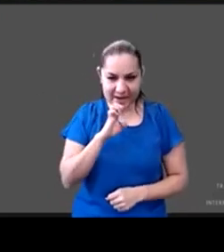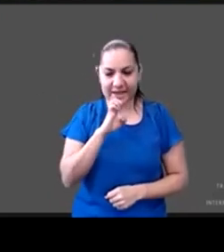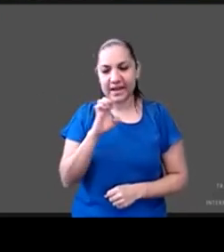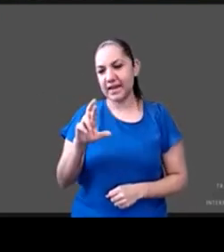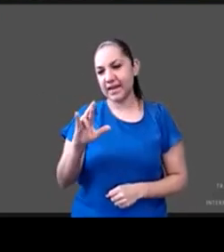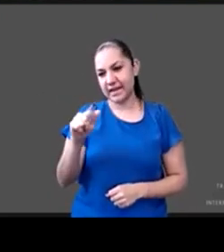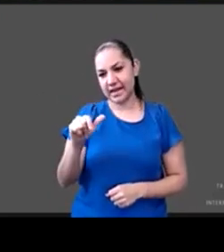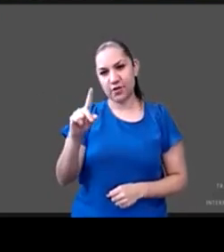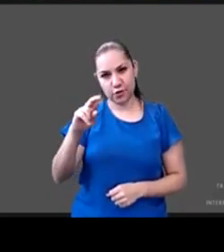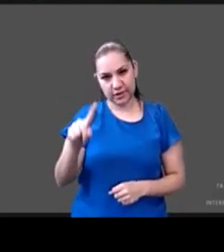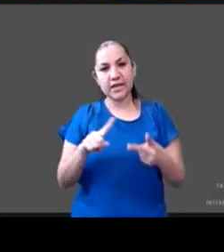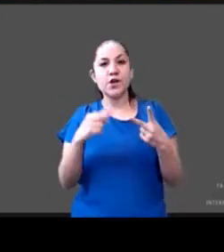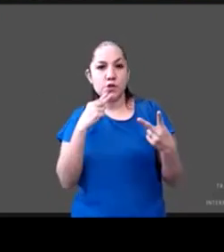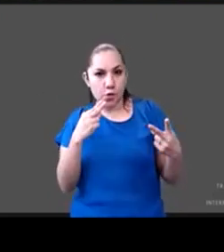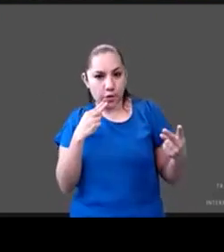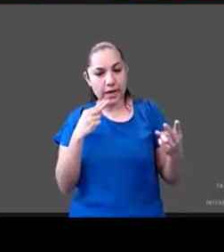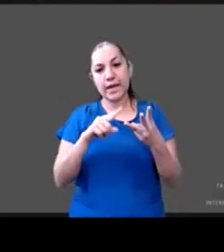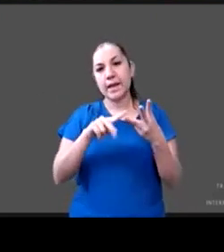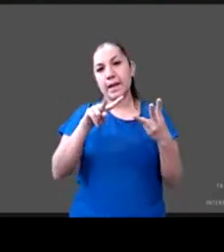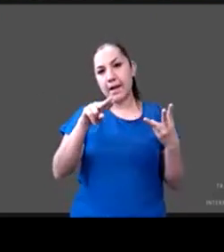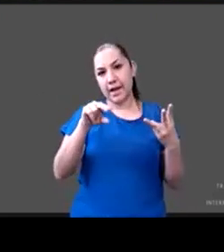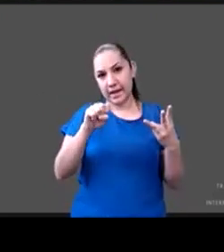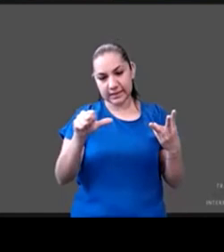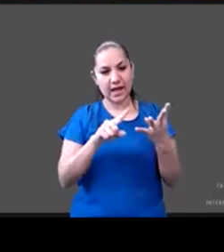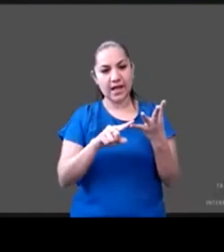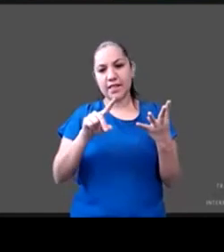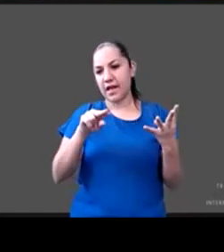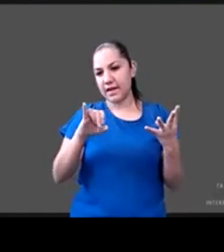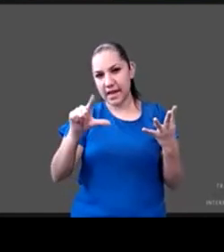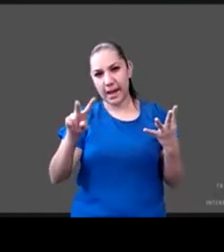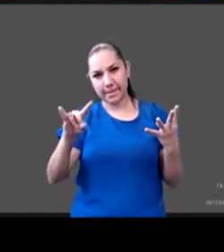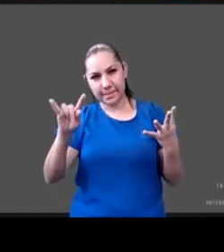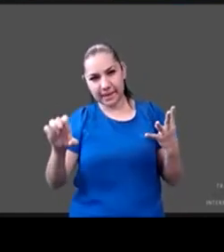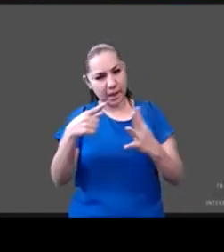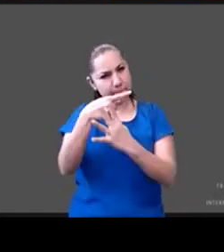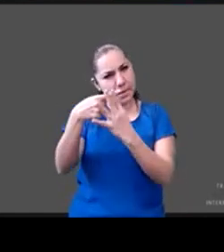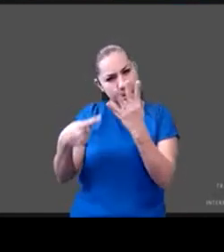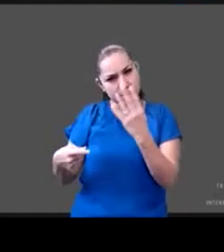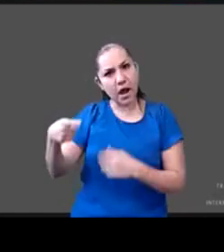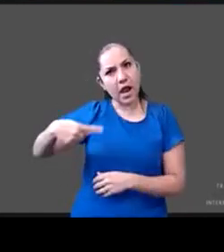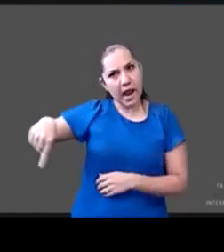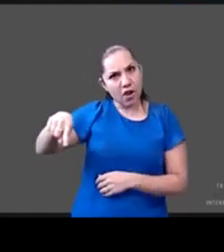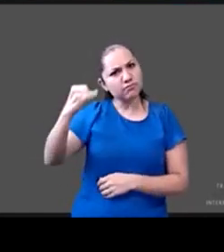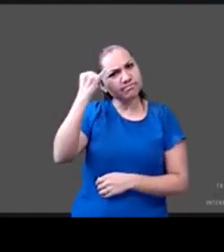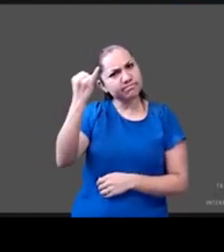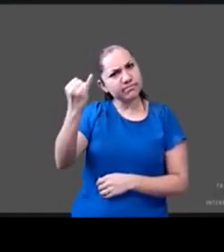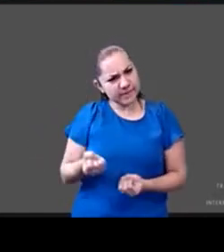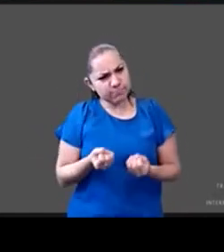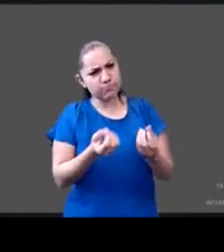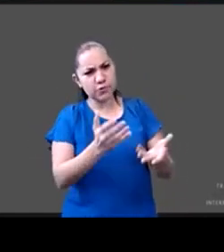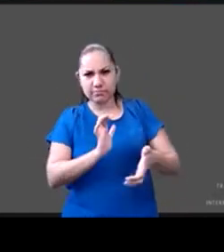de Vanessa Castañeda, de Daniela Vite. Ellos provocaron también uno de los temas de un conversatorio